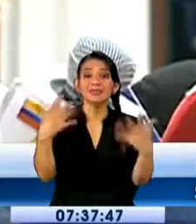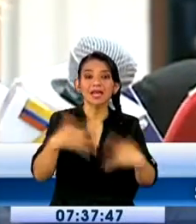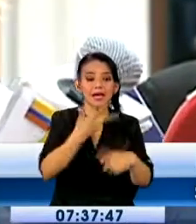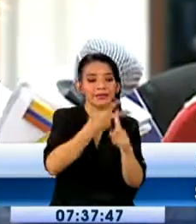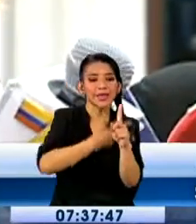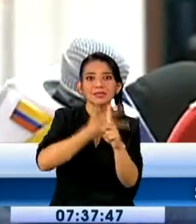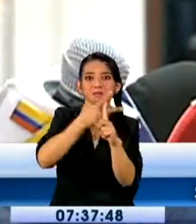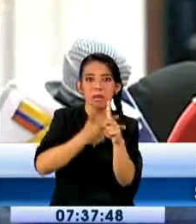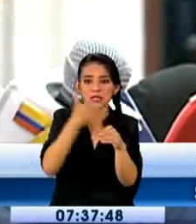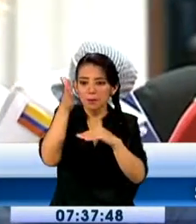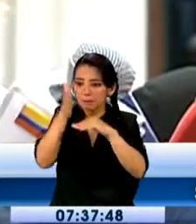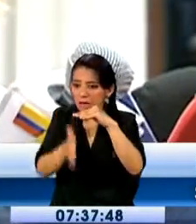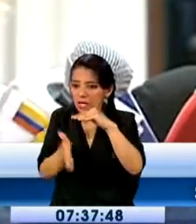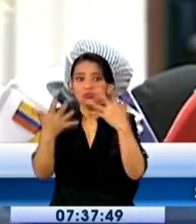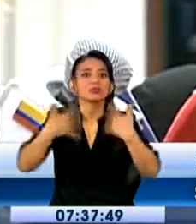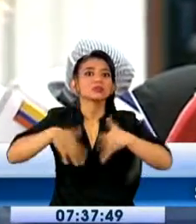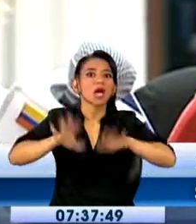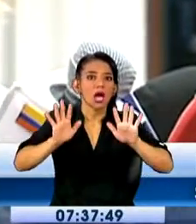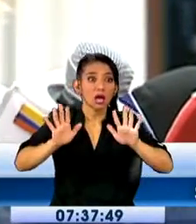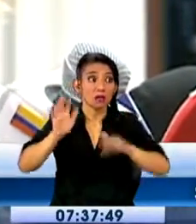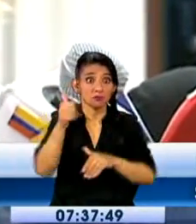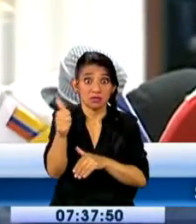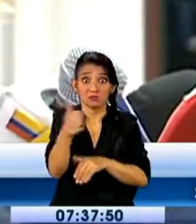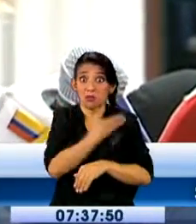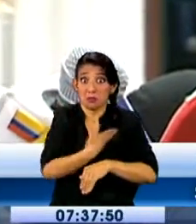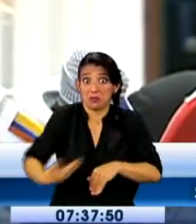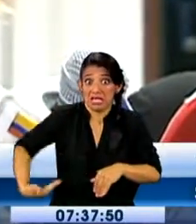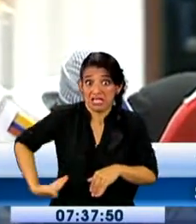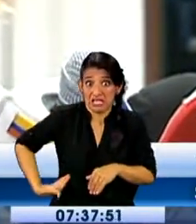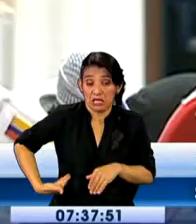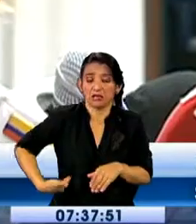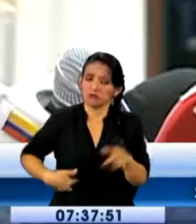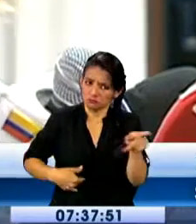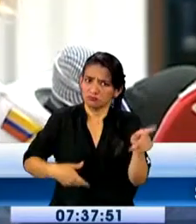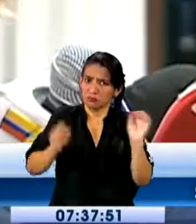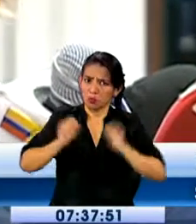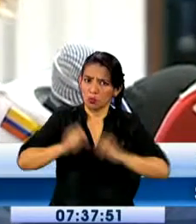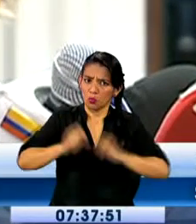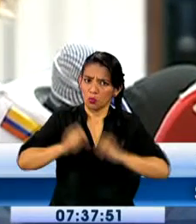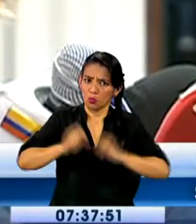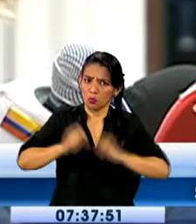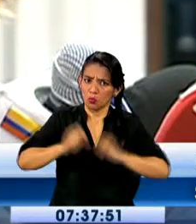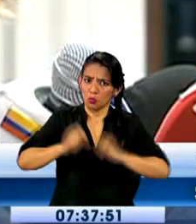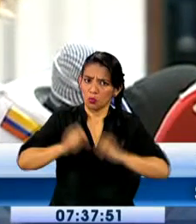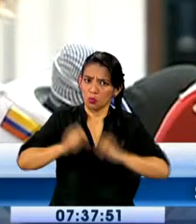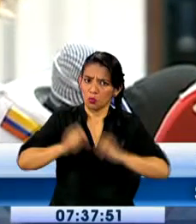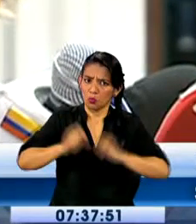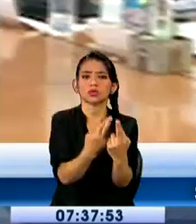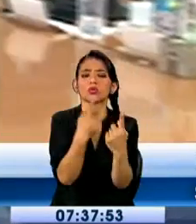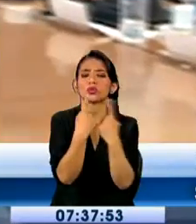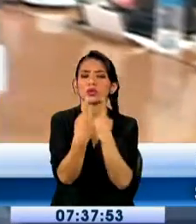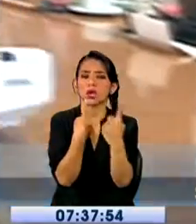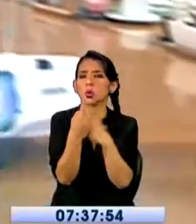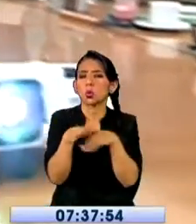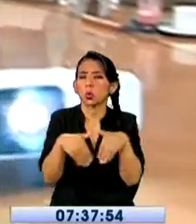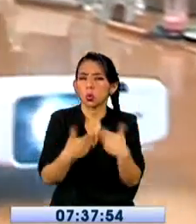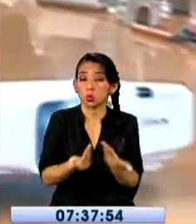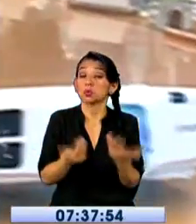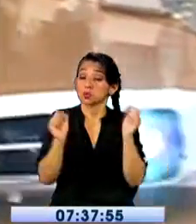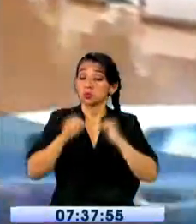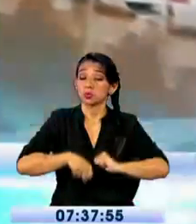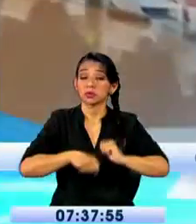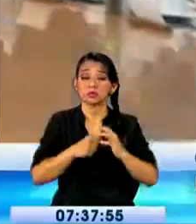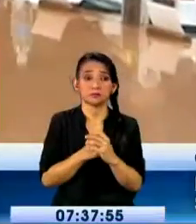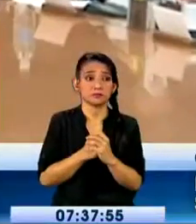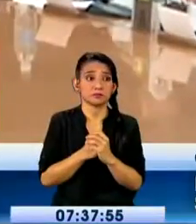habíamos establecido y en este caso será el presidente de la República y Pavel quienes hagan los anuncios de los resultados de los primeros diálogos. Se advierte que